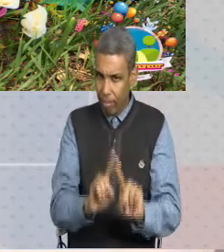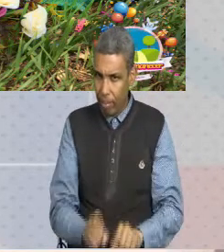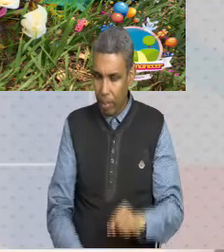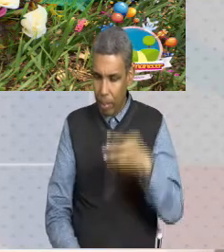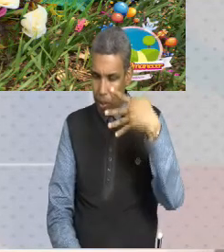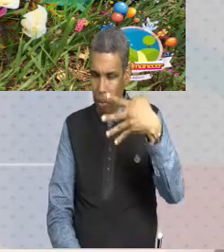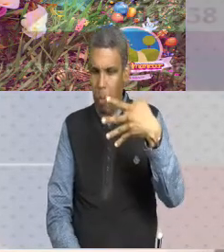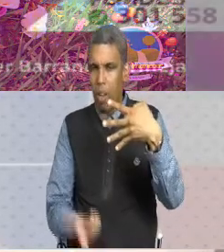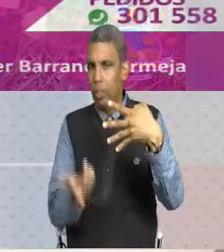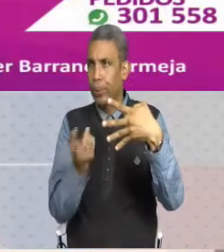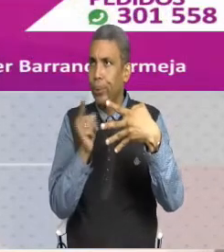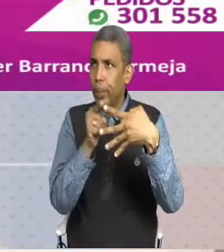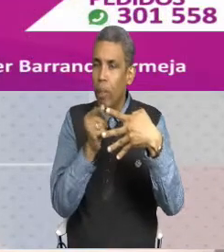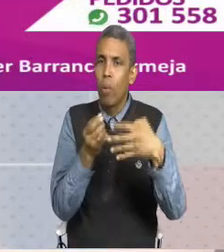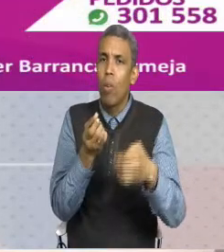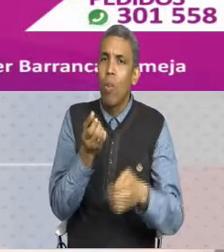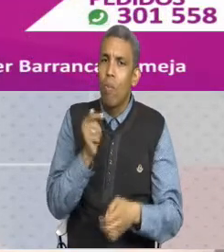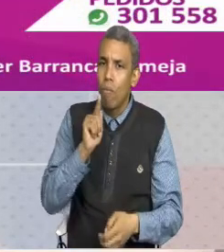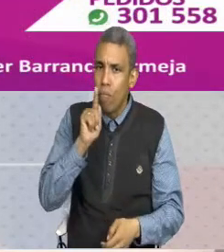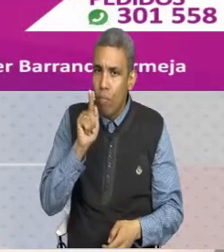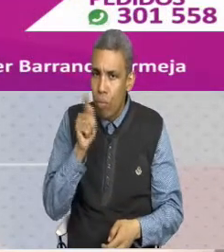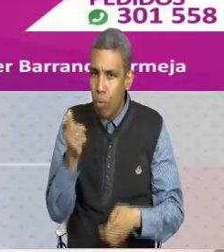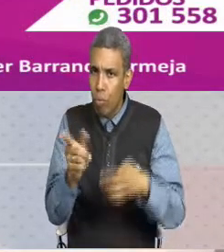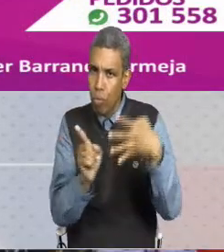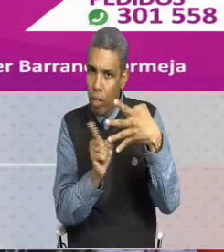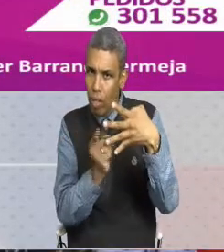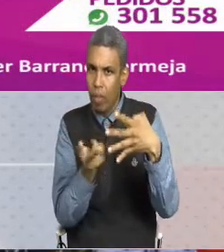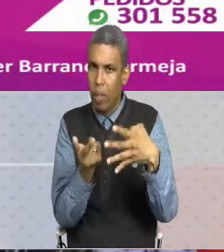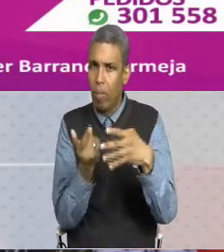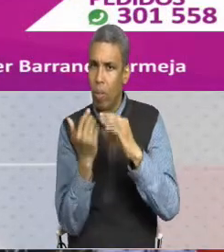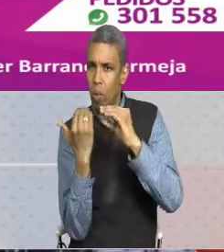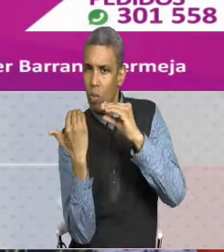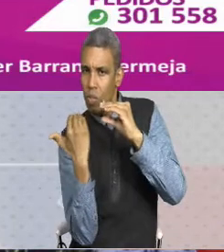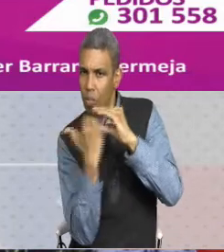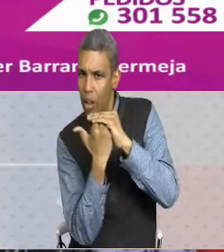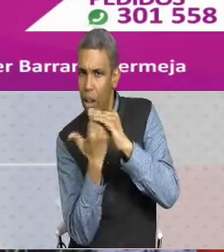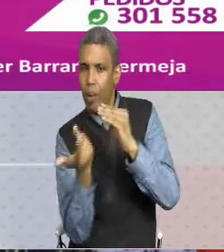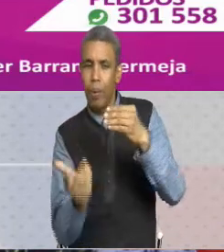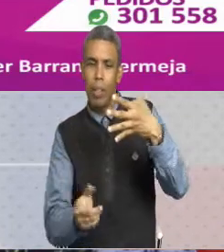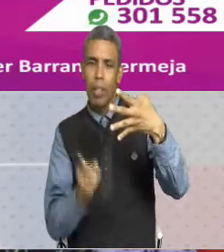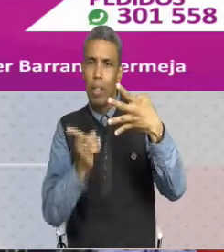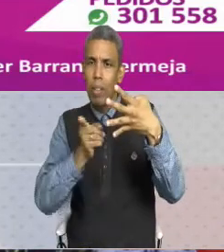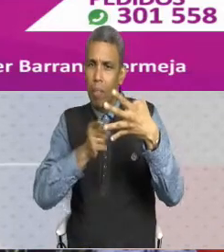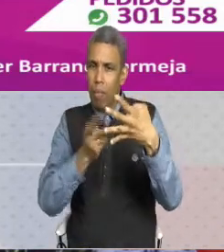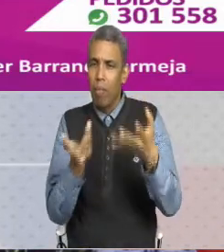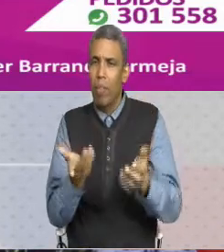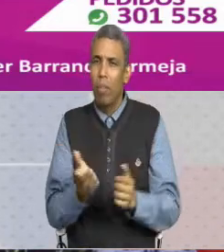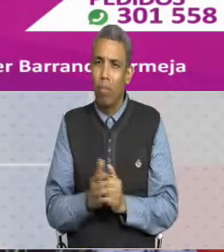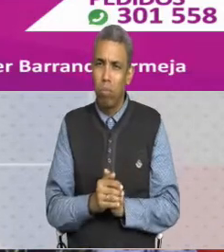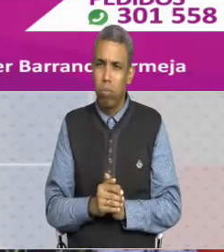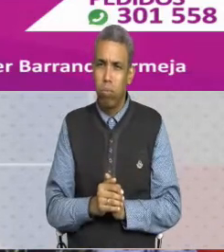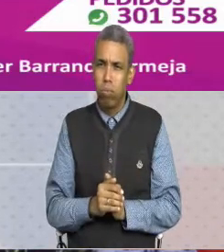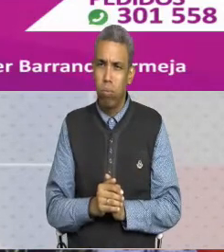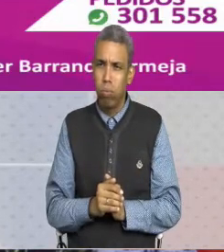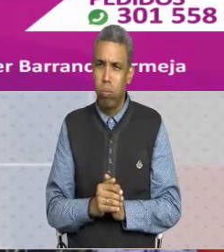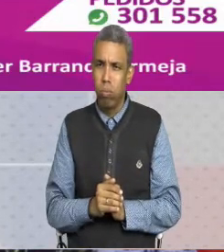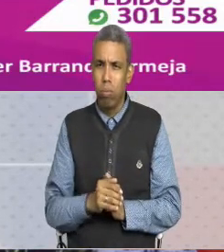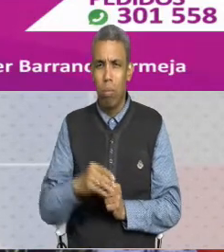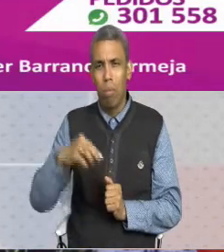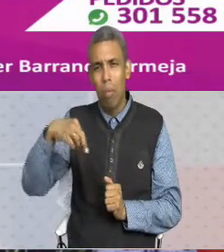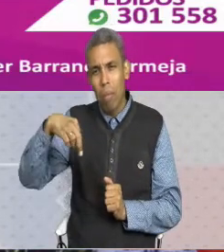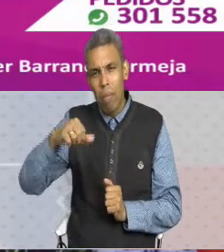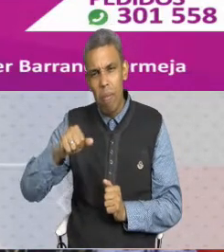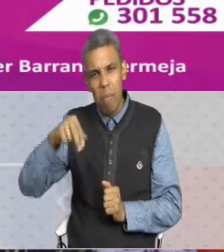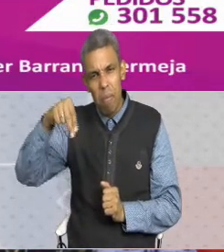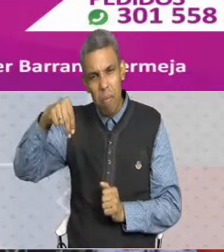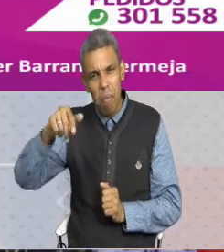en frutas, unos vienen con sándwich, unos vienen más saludables con parfait. Se siguen conocidos los parfait, que son muy